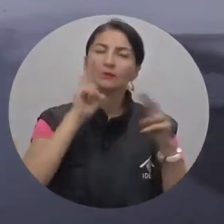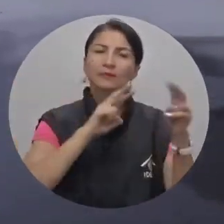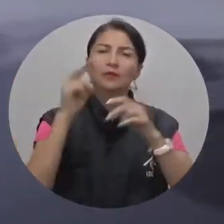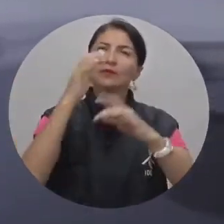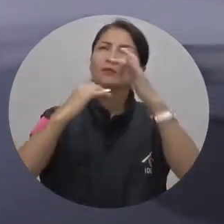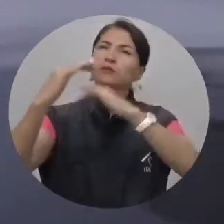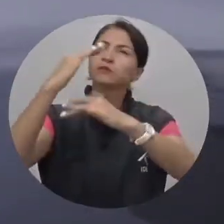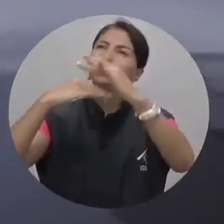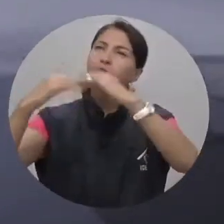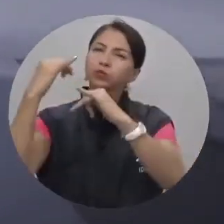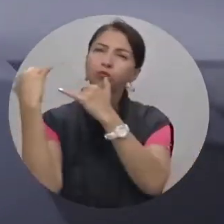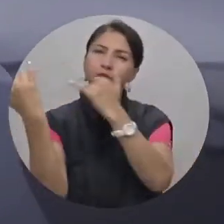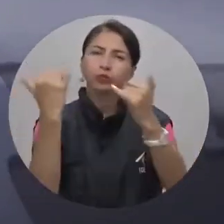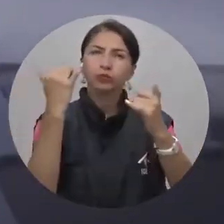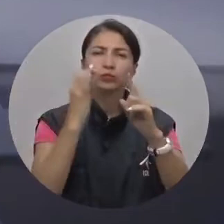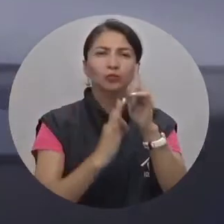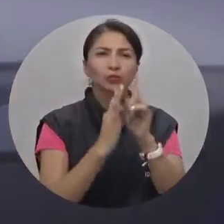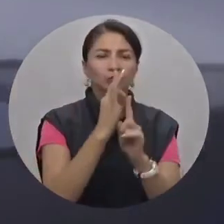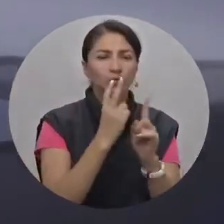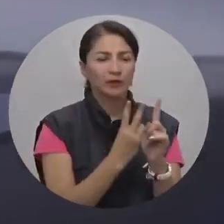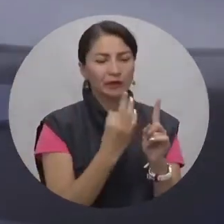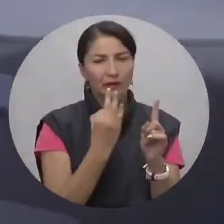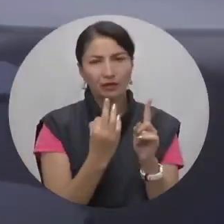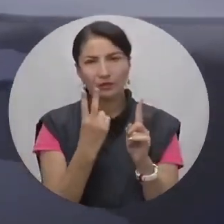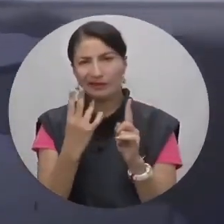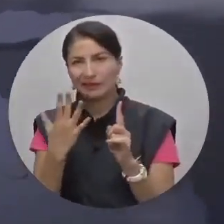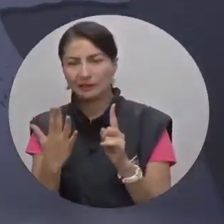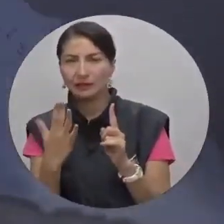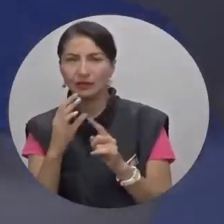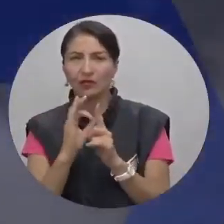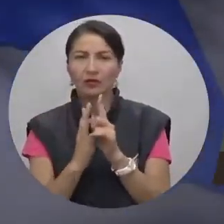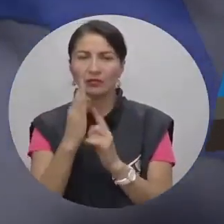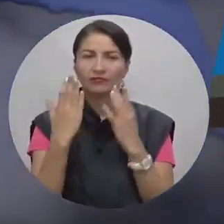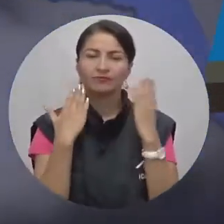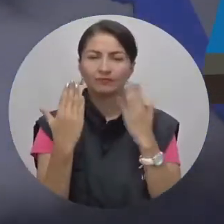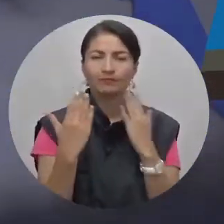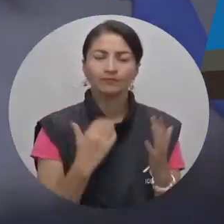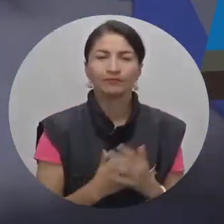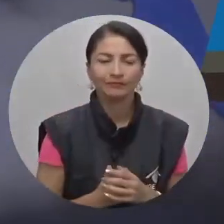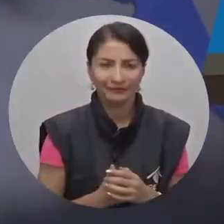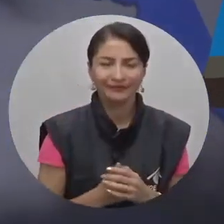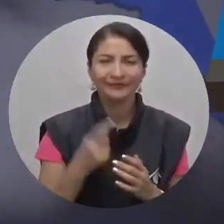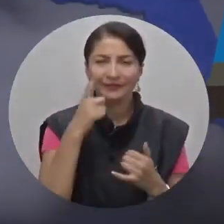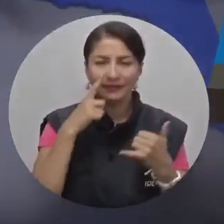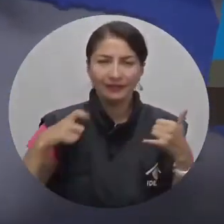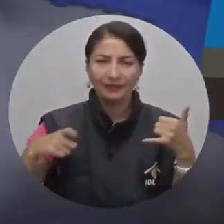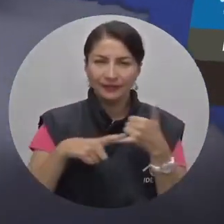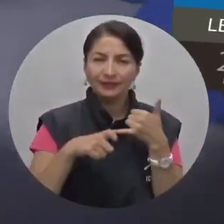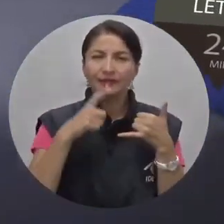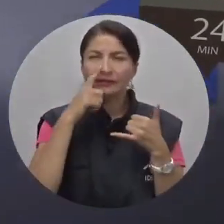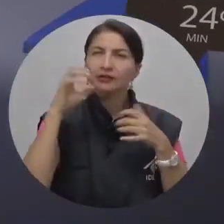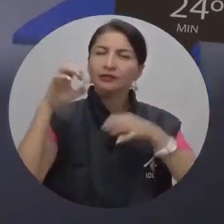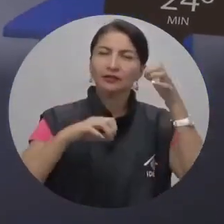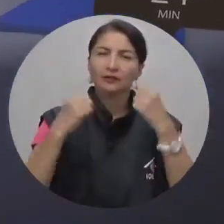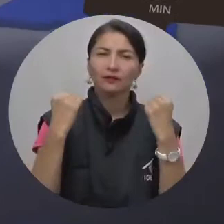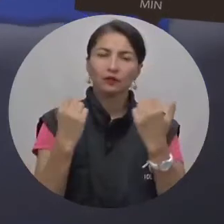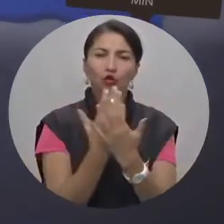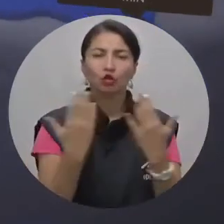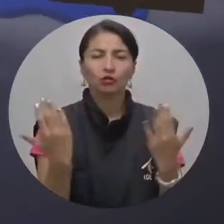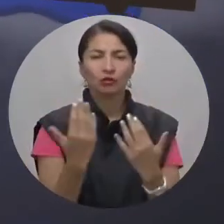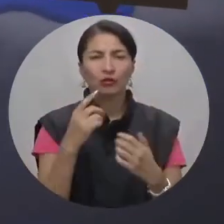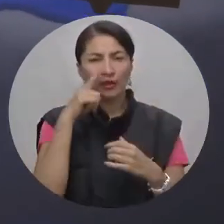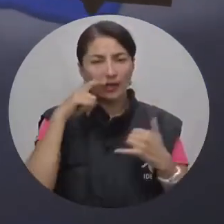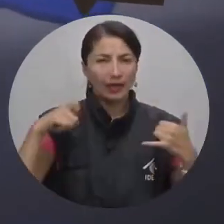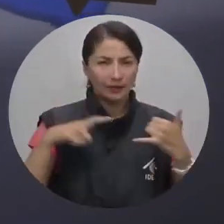temperaturas entre los 23 y los 25 grados. La Amazonía espera lluvias intensas en el oriente de Amazonas y